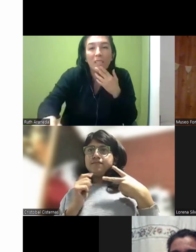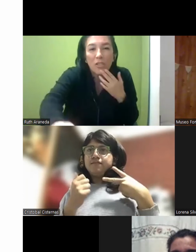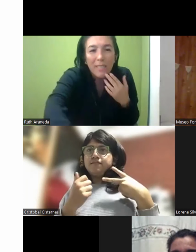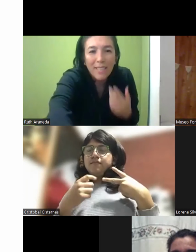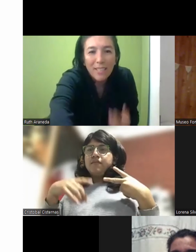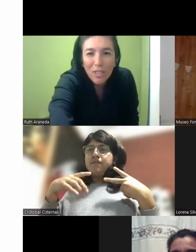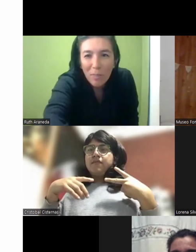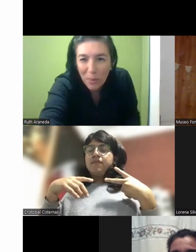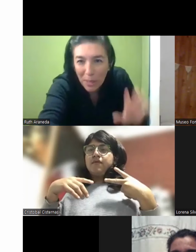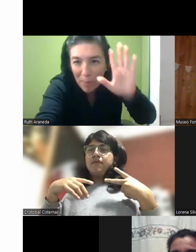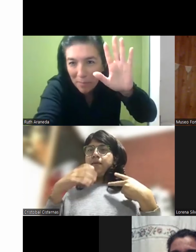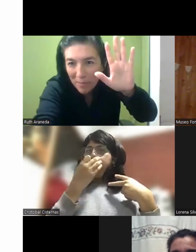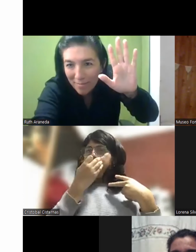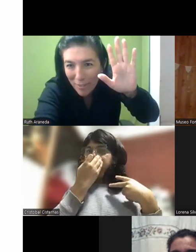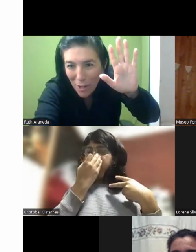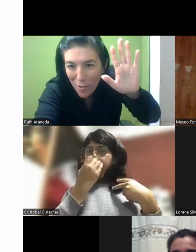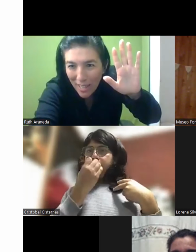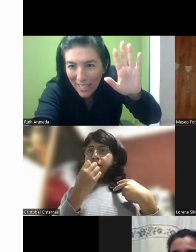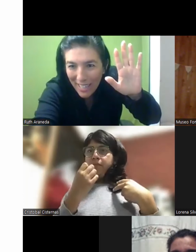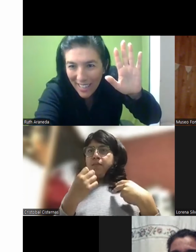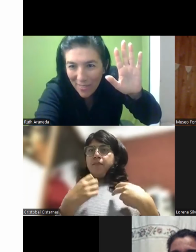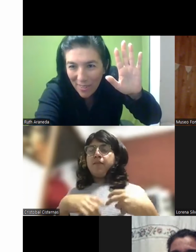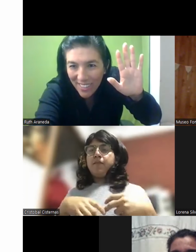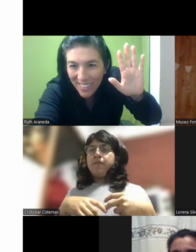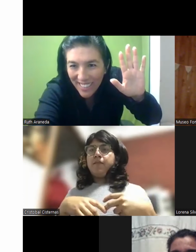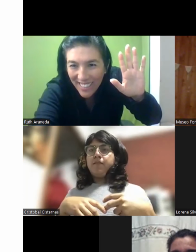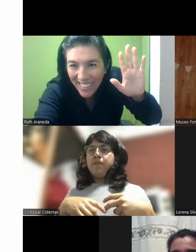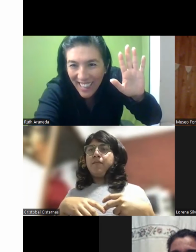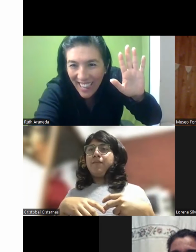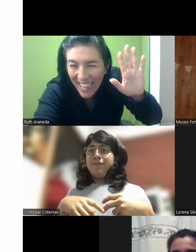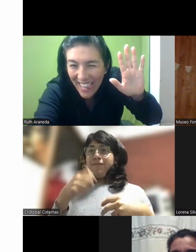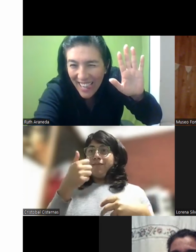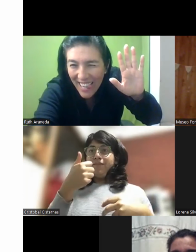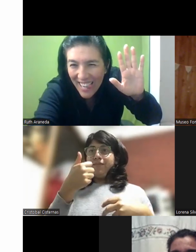Ah, y otra tiene otra pregunta, espera, lo voy a anclar de nuevo.